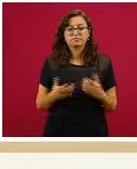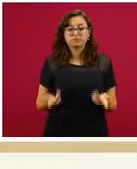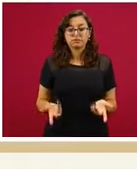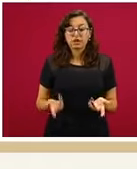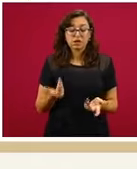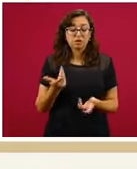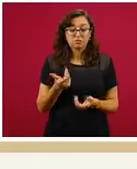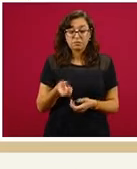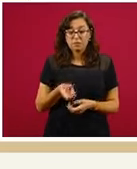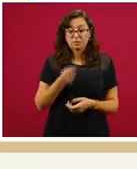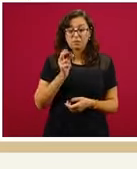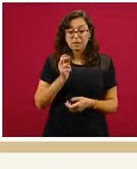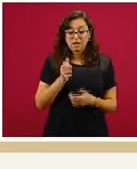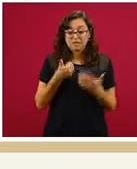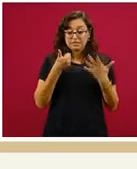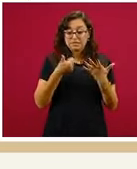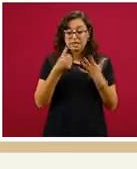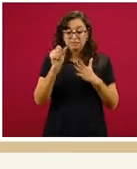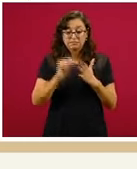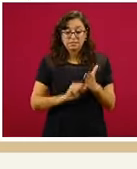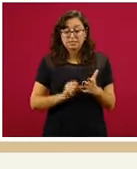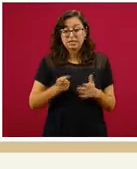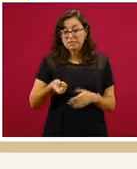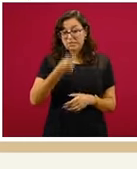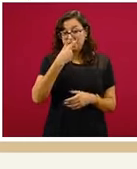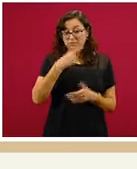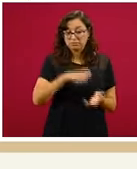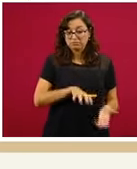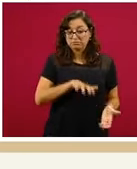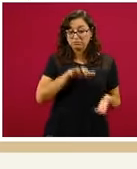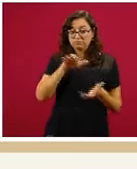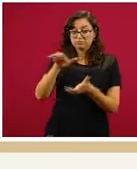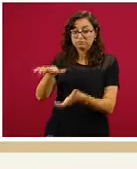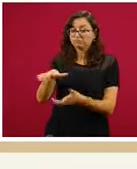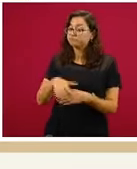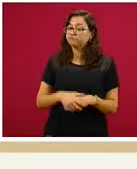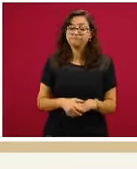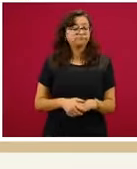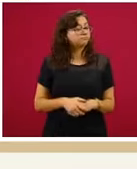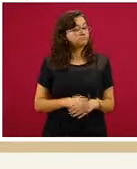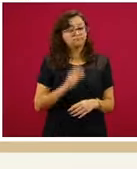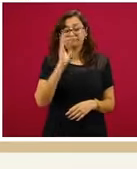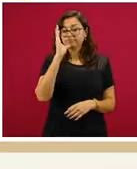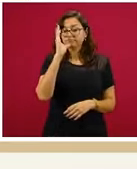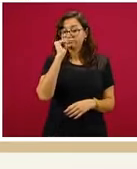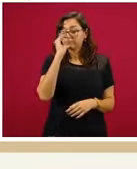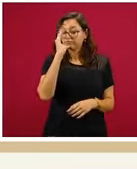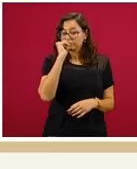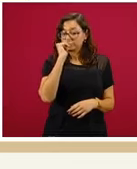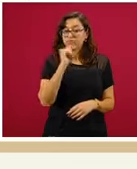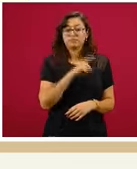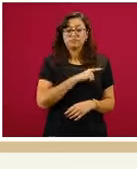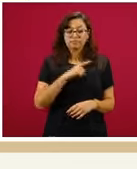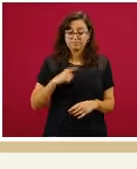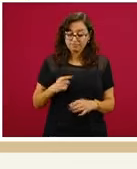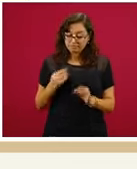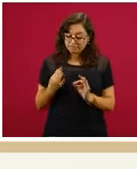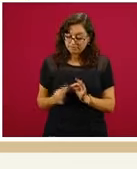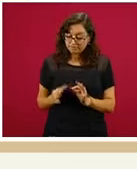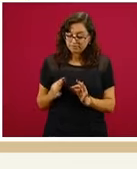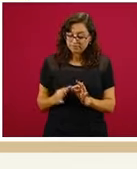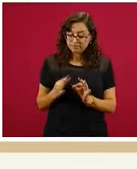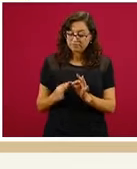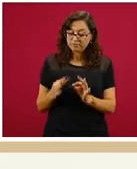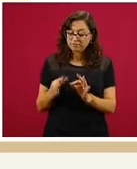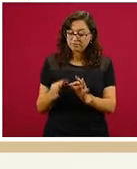paciente sus 6 meses de tratamiento y que se lo lleven a casa. Es tan importante el adherirse, el estar